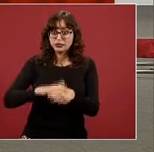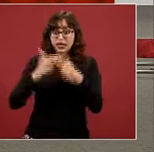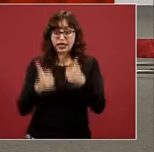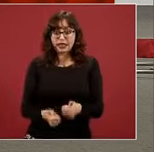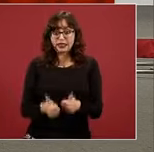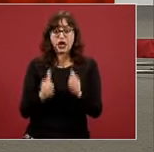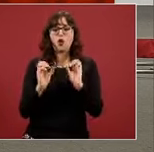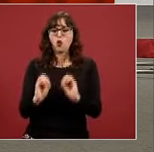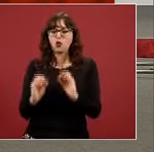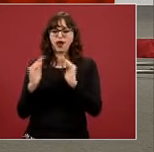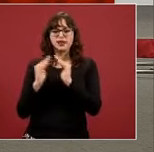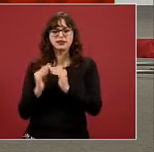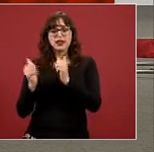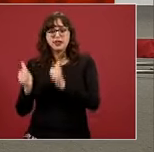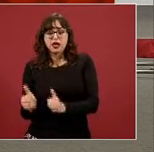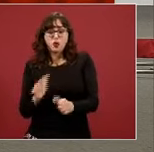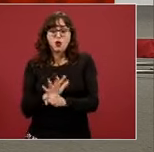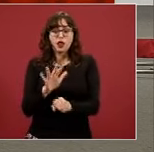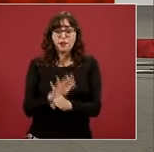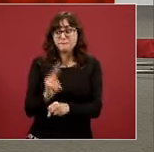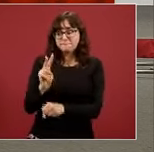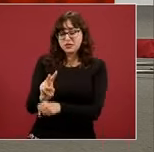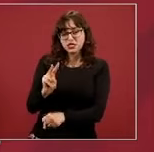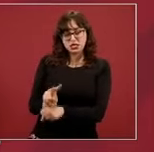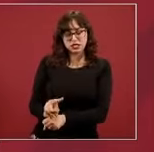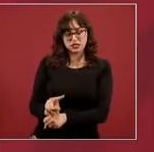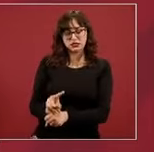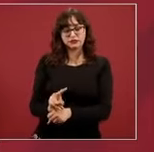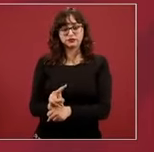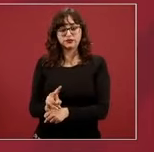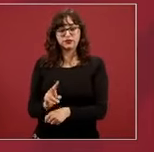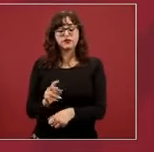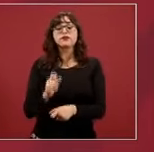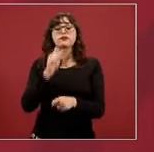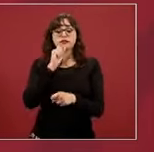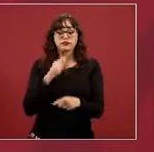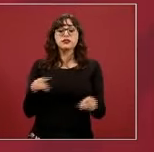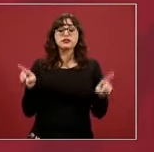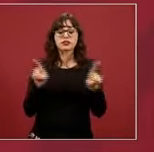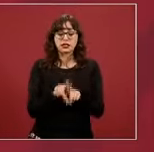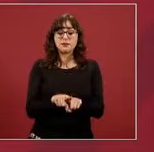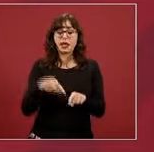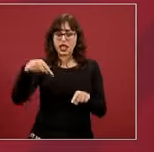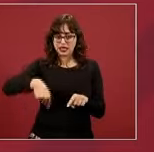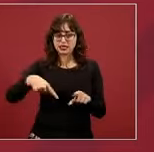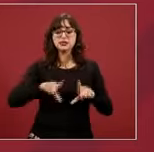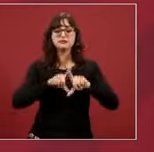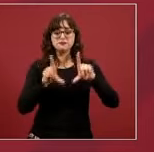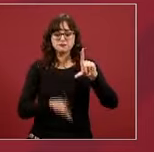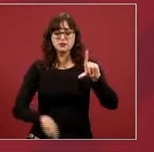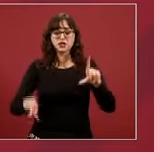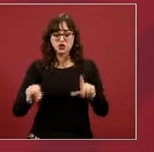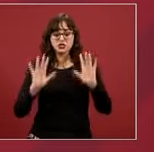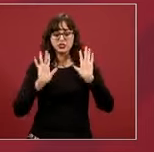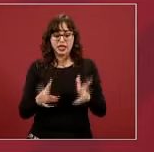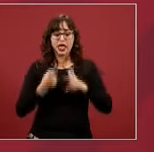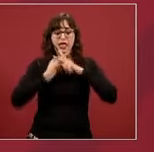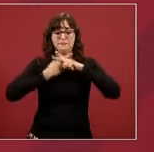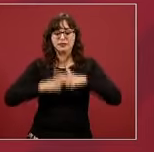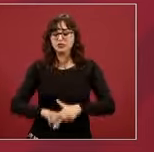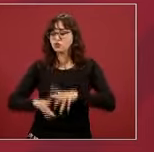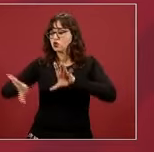del hospital y una vigilancia directa. Varias de las medidas también que estamos haciendo en México de manejo